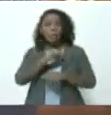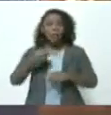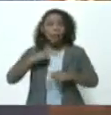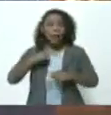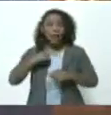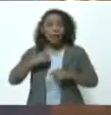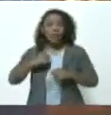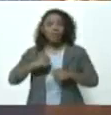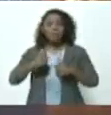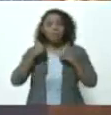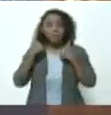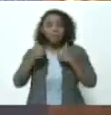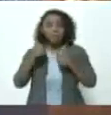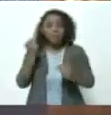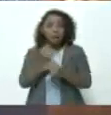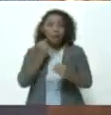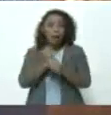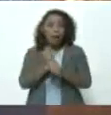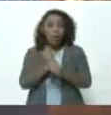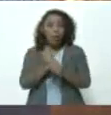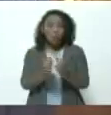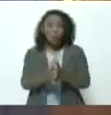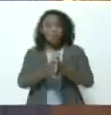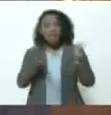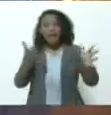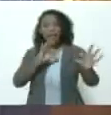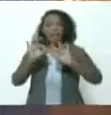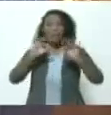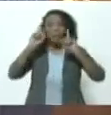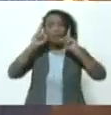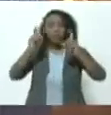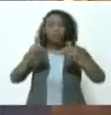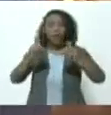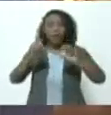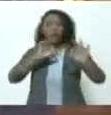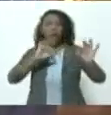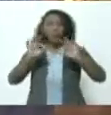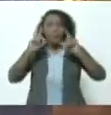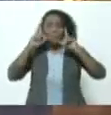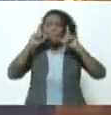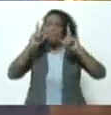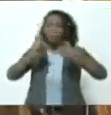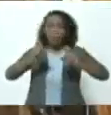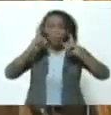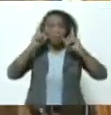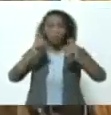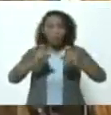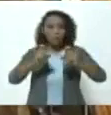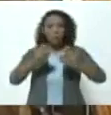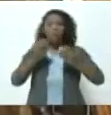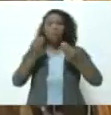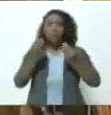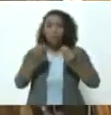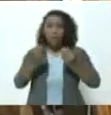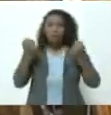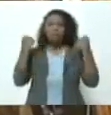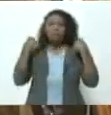Contar con un gran equipo. Y contar con un gran elenco. Teníamos actores muy profesionales, muy